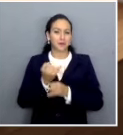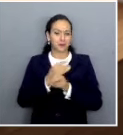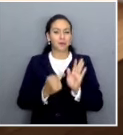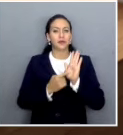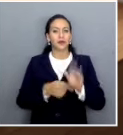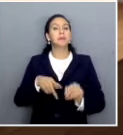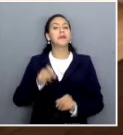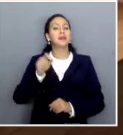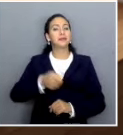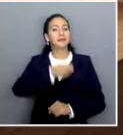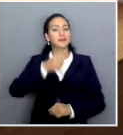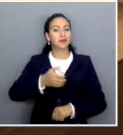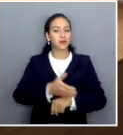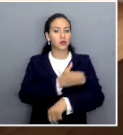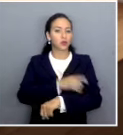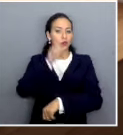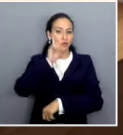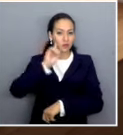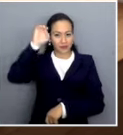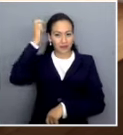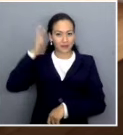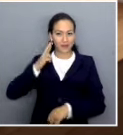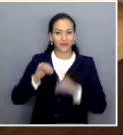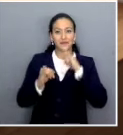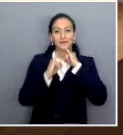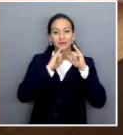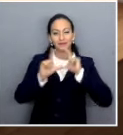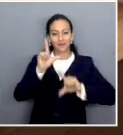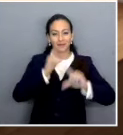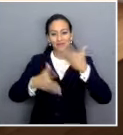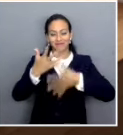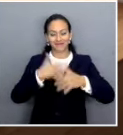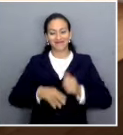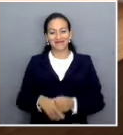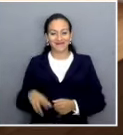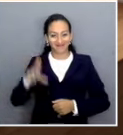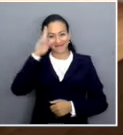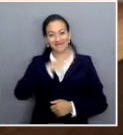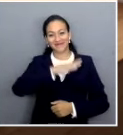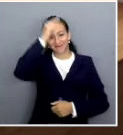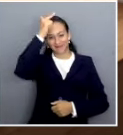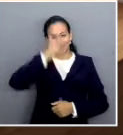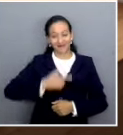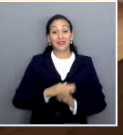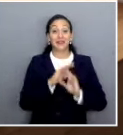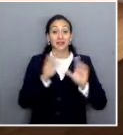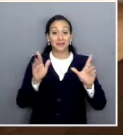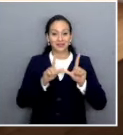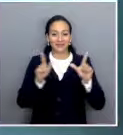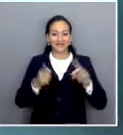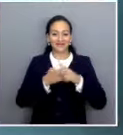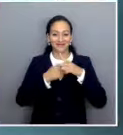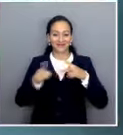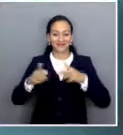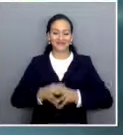compañera Euciri Rostro, quien interpreta en lengua de señas mexicana. Ahora sí, comenzamos.